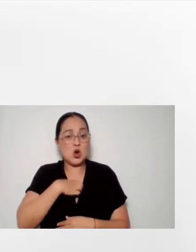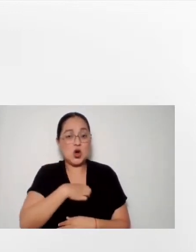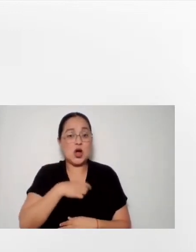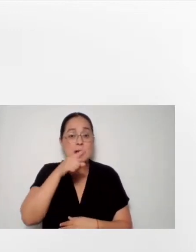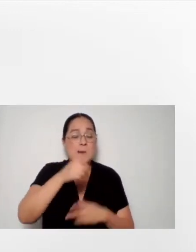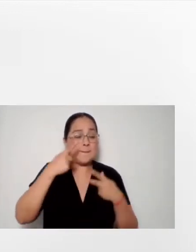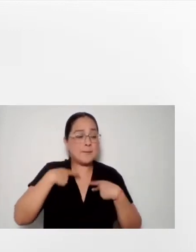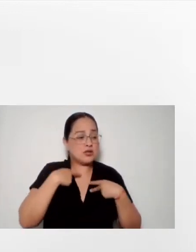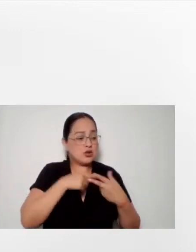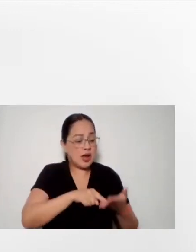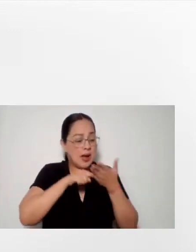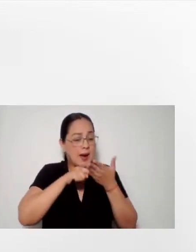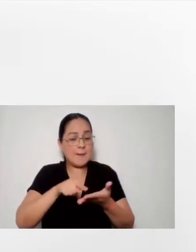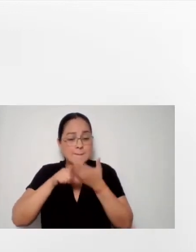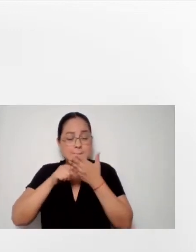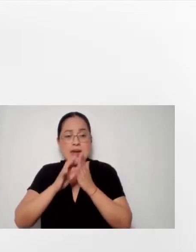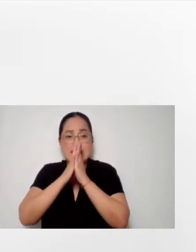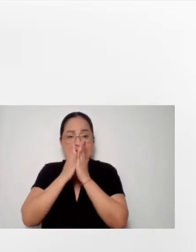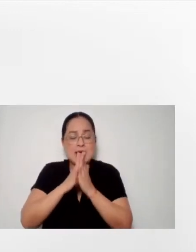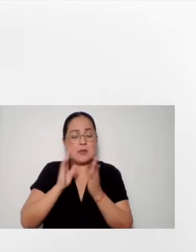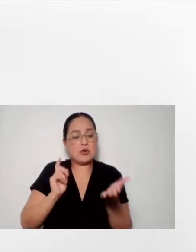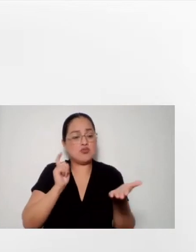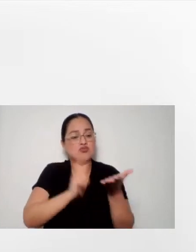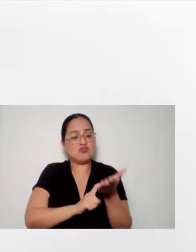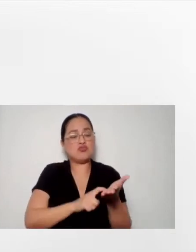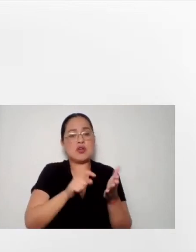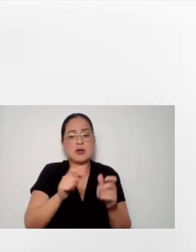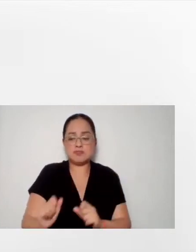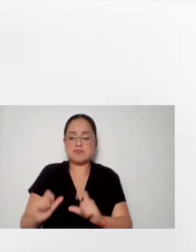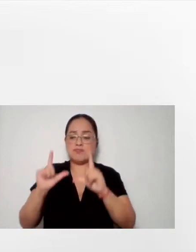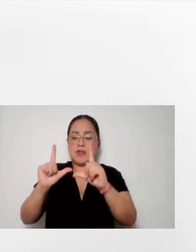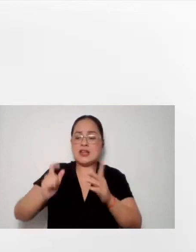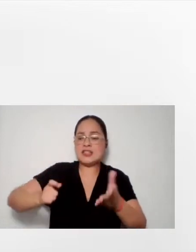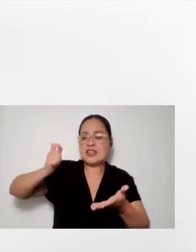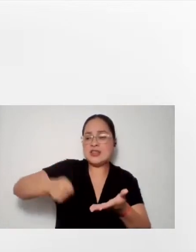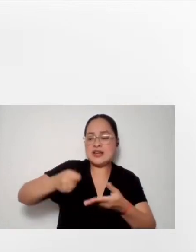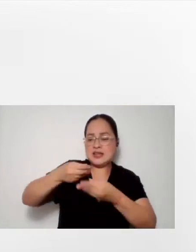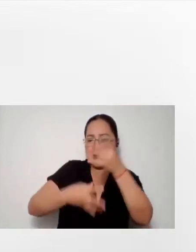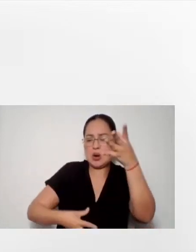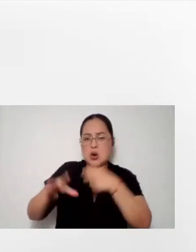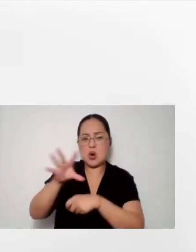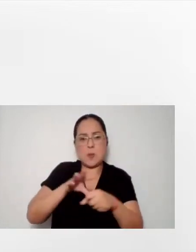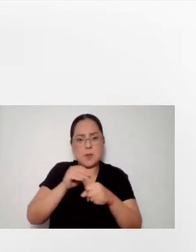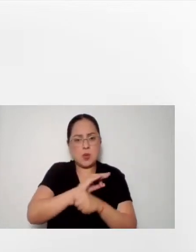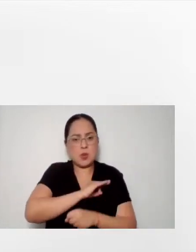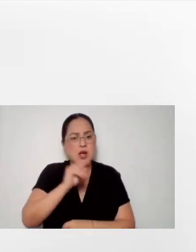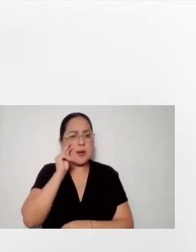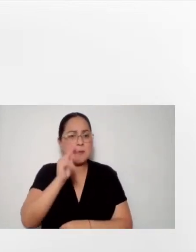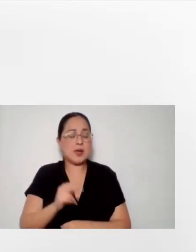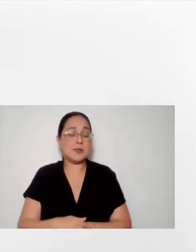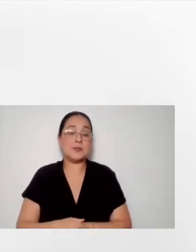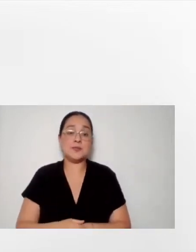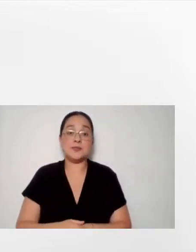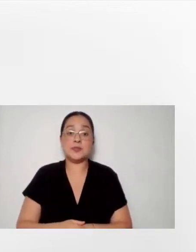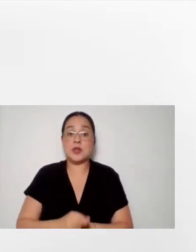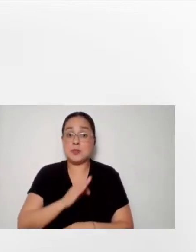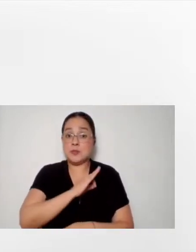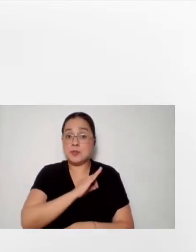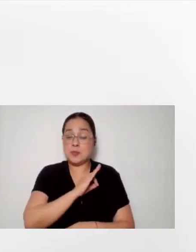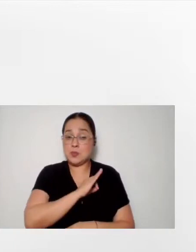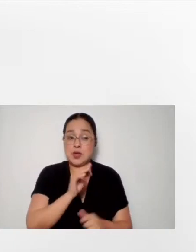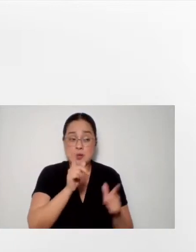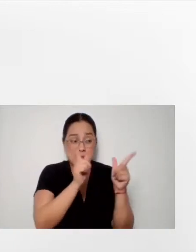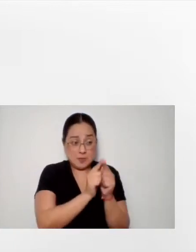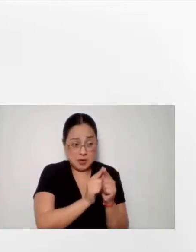a los cuadernos y pueden irse directamente a la sentencia después de leer un pequeño resumen de los